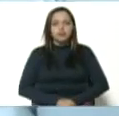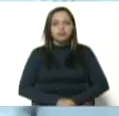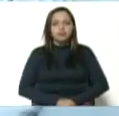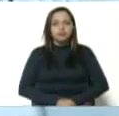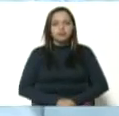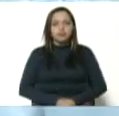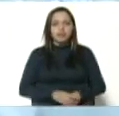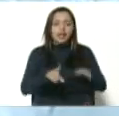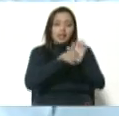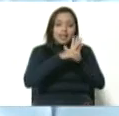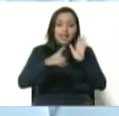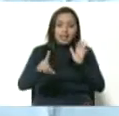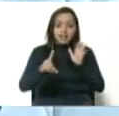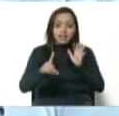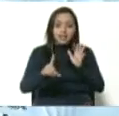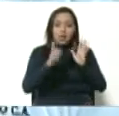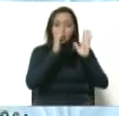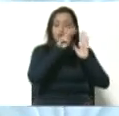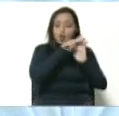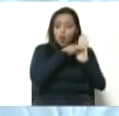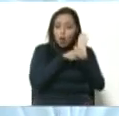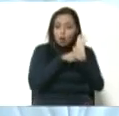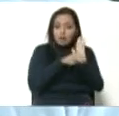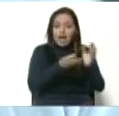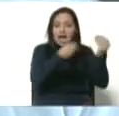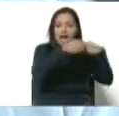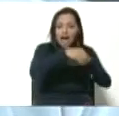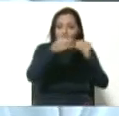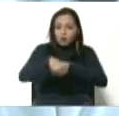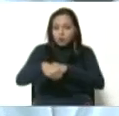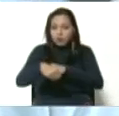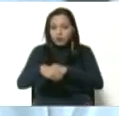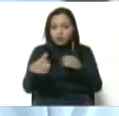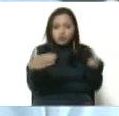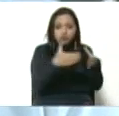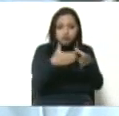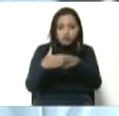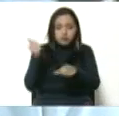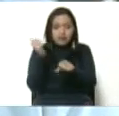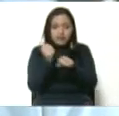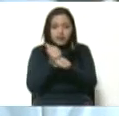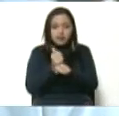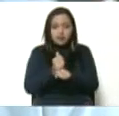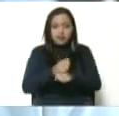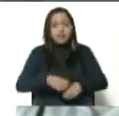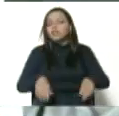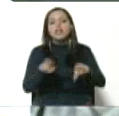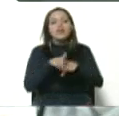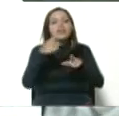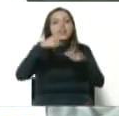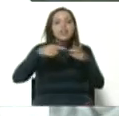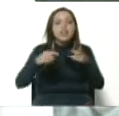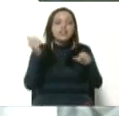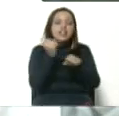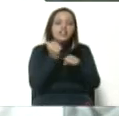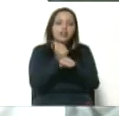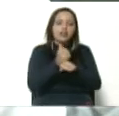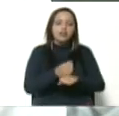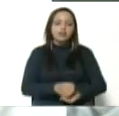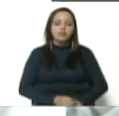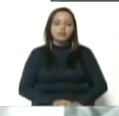leyes orgánicas, normativas, convenciones colectivas, así como de marco legal